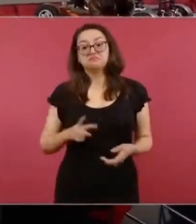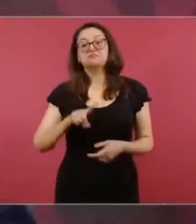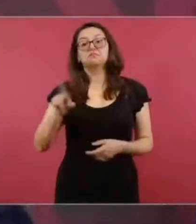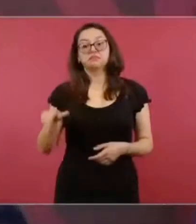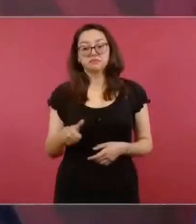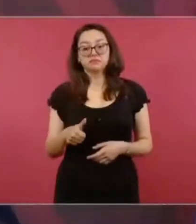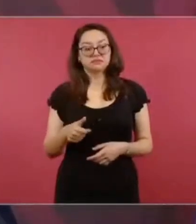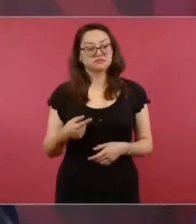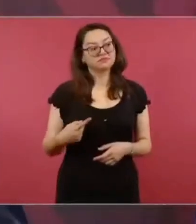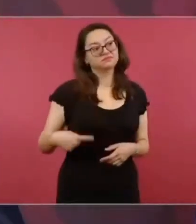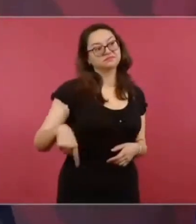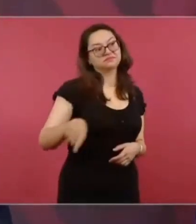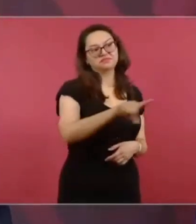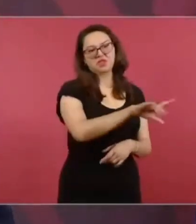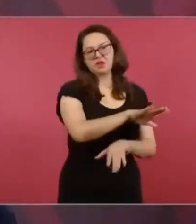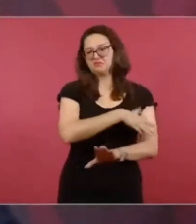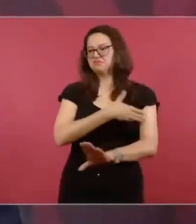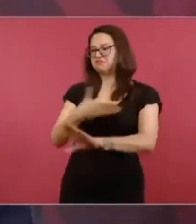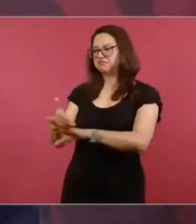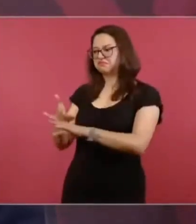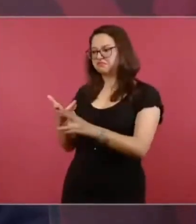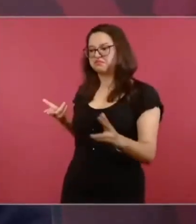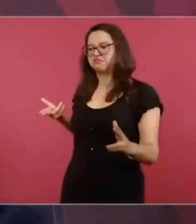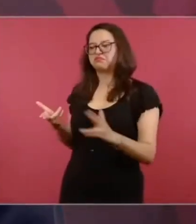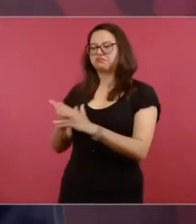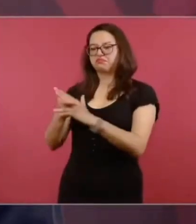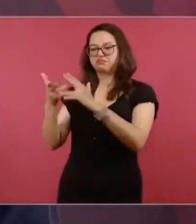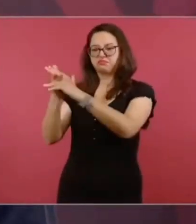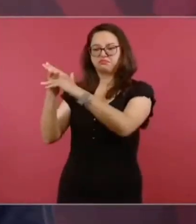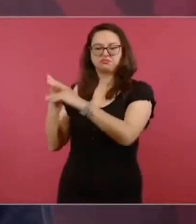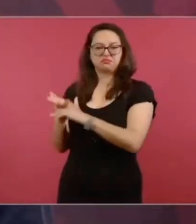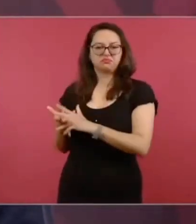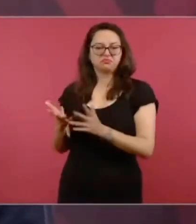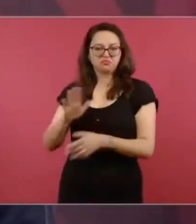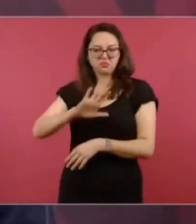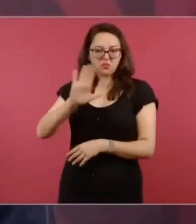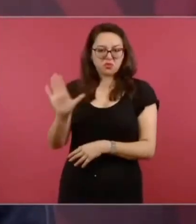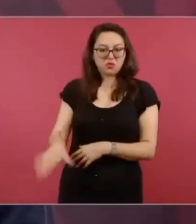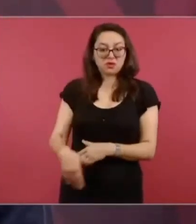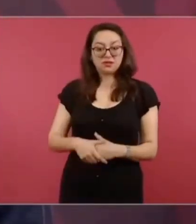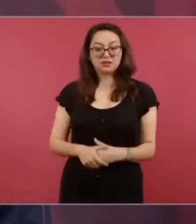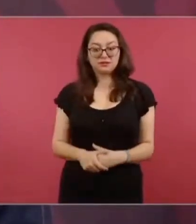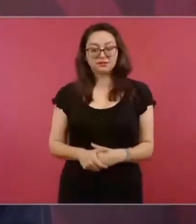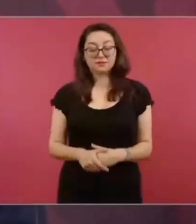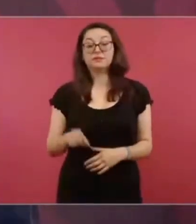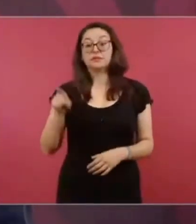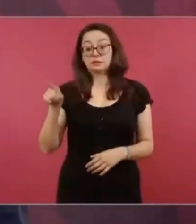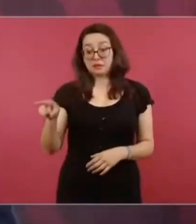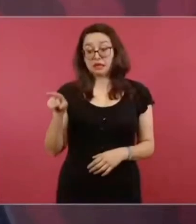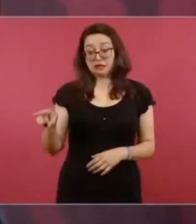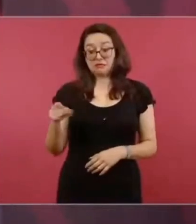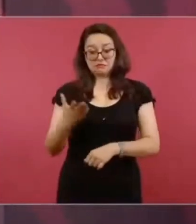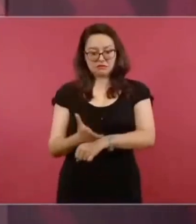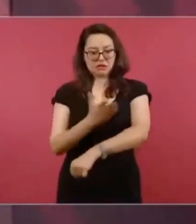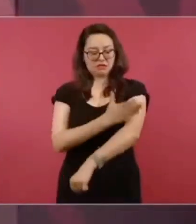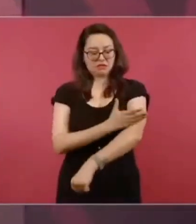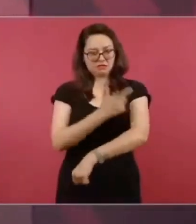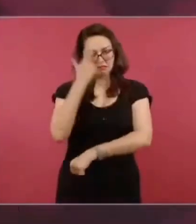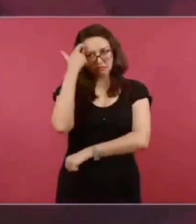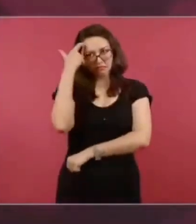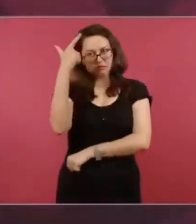Es el del lema sufragio efectivo, voto efectivo, que efectivamente el pueblo elija a sus